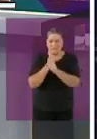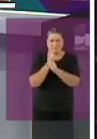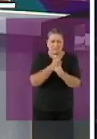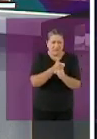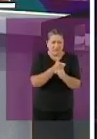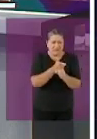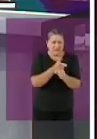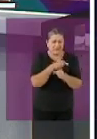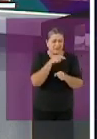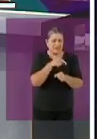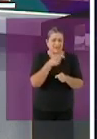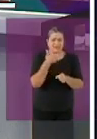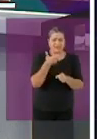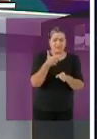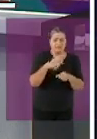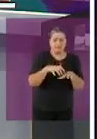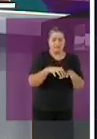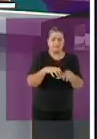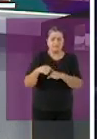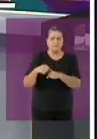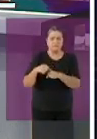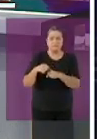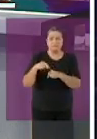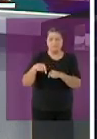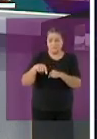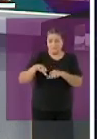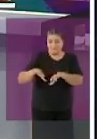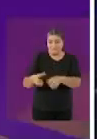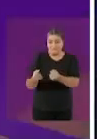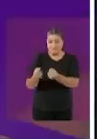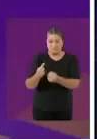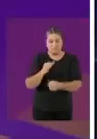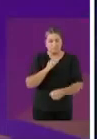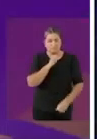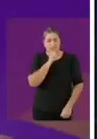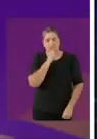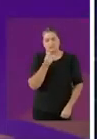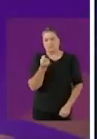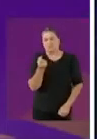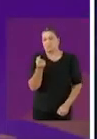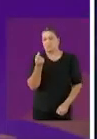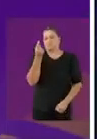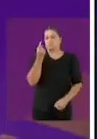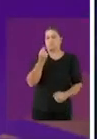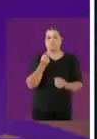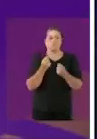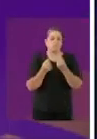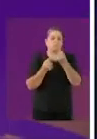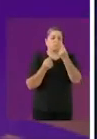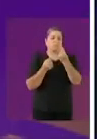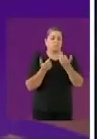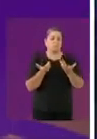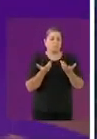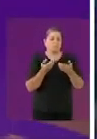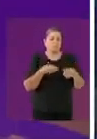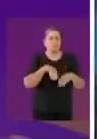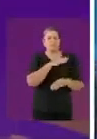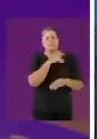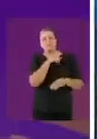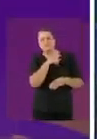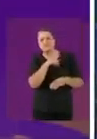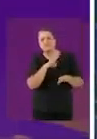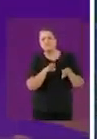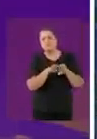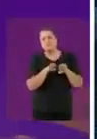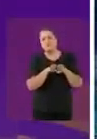despertó y que cuadri no podía quitar mir este sí efectivamente fue la que ganó el debate En esa ocasión entonces tienen que ser más dinámicos